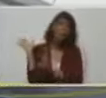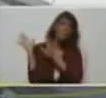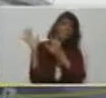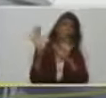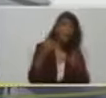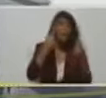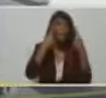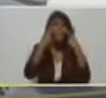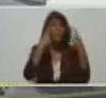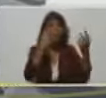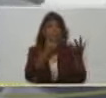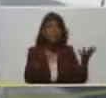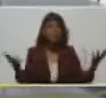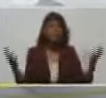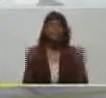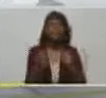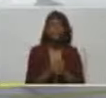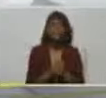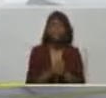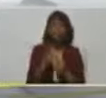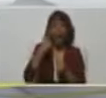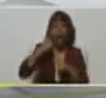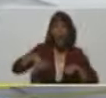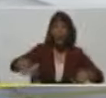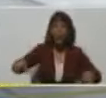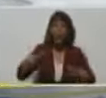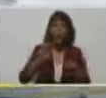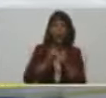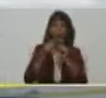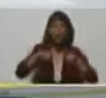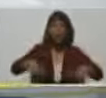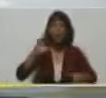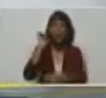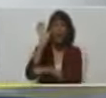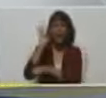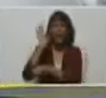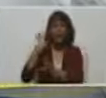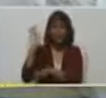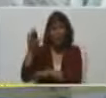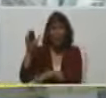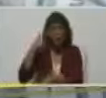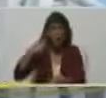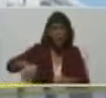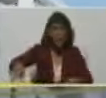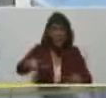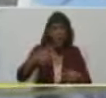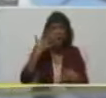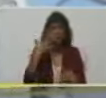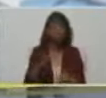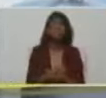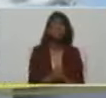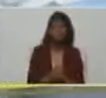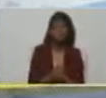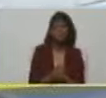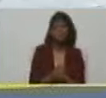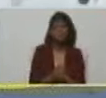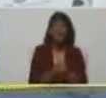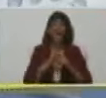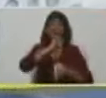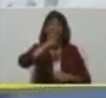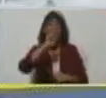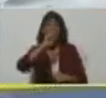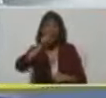favor. Vamos caminando, ahora mira, aquí tenemos área un equipo de básquet, mira. De ven acá, Anciani. Mira, Anciani aquí. Mira, Ángel